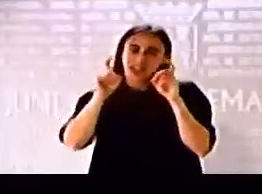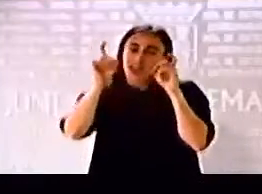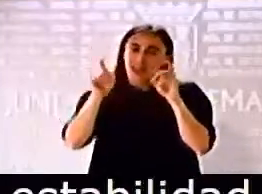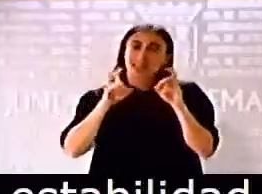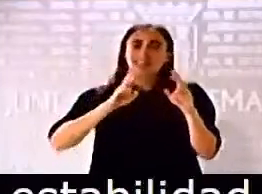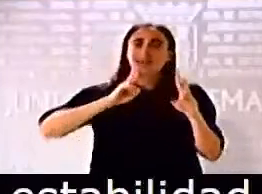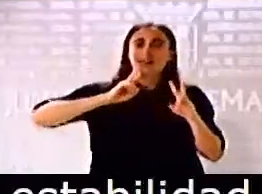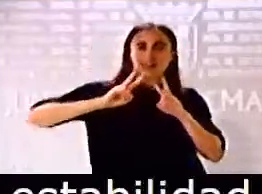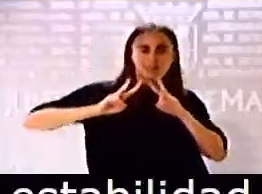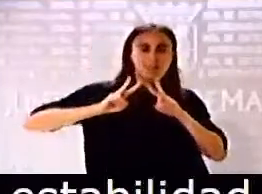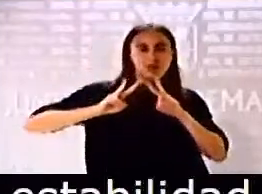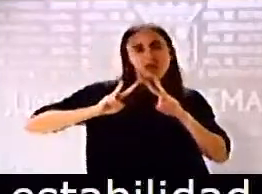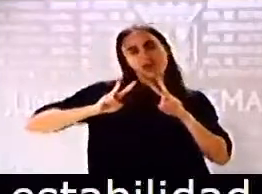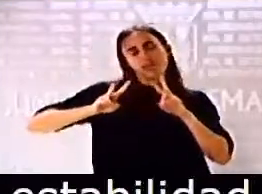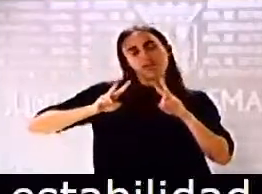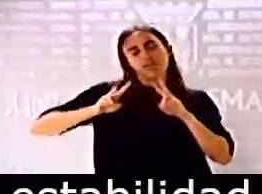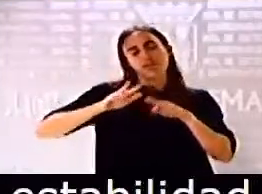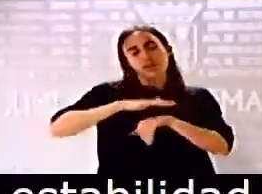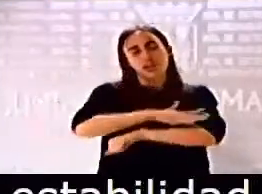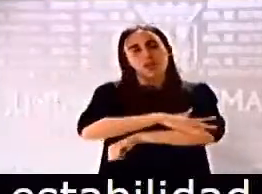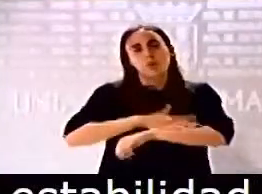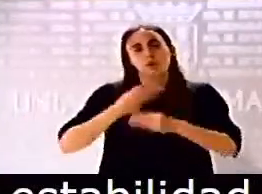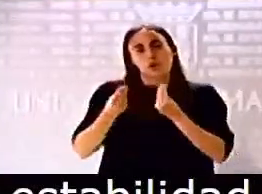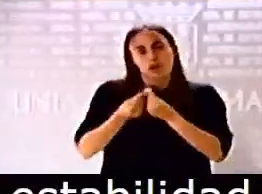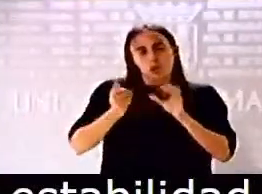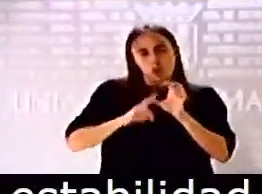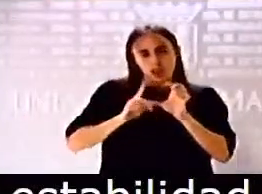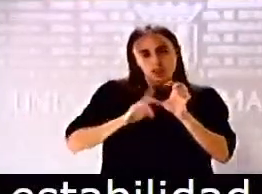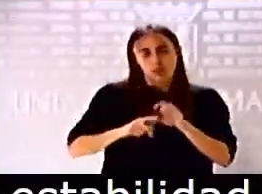responder desde el Gobierno de la Junta de Extremadura.